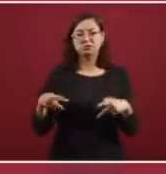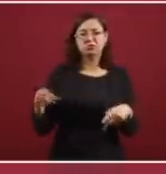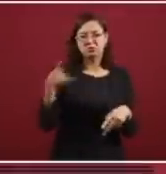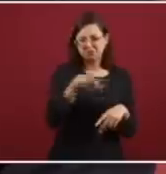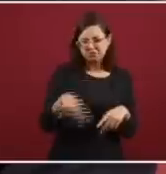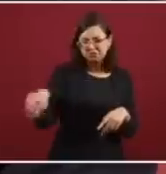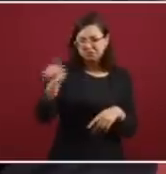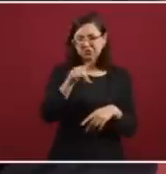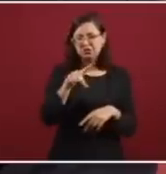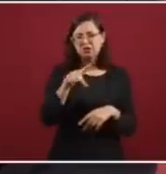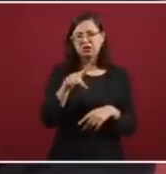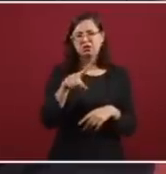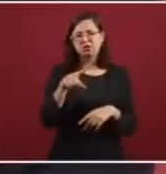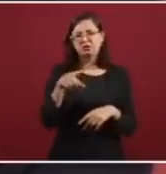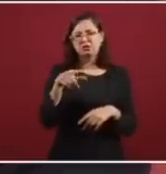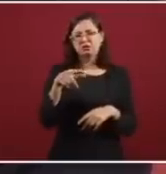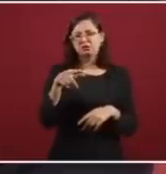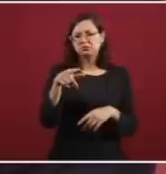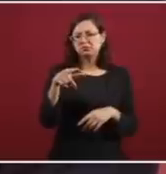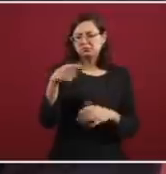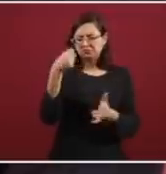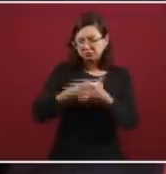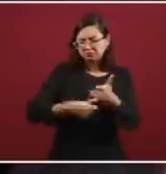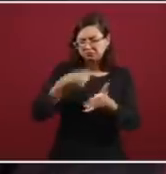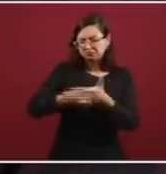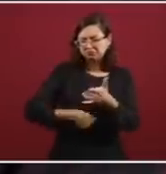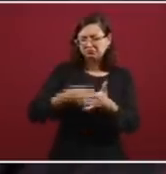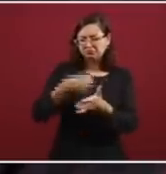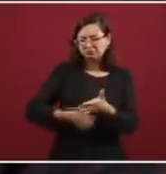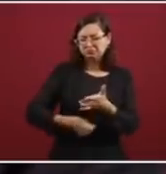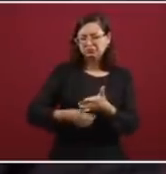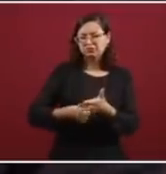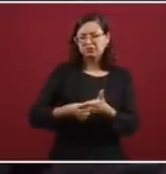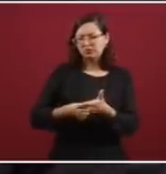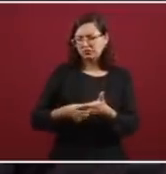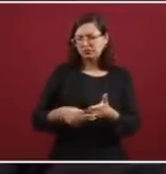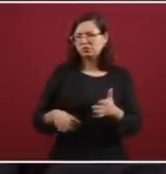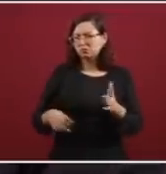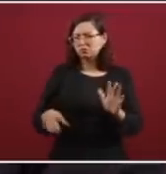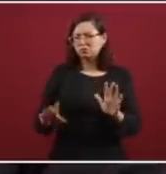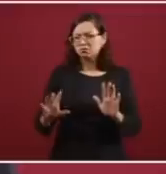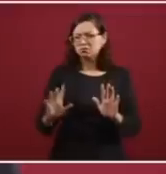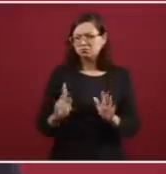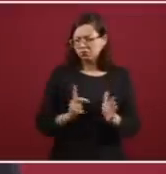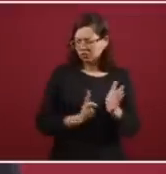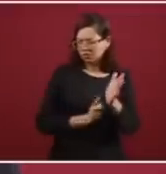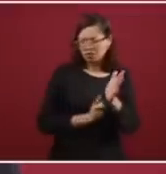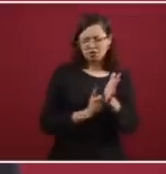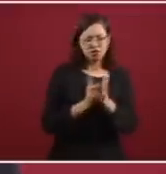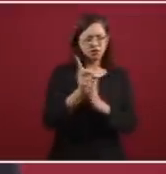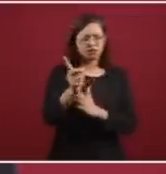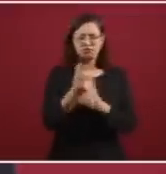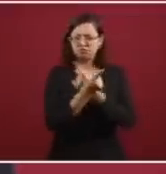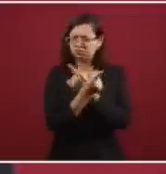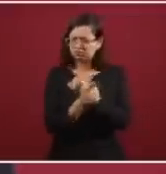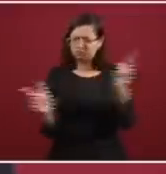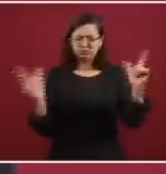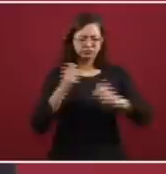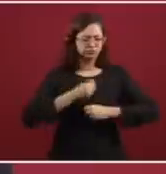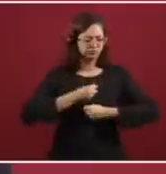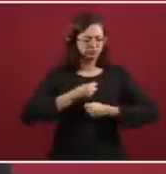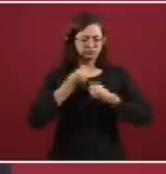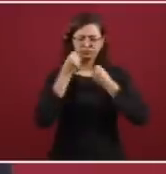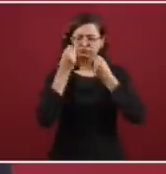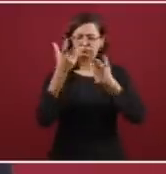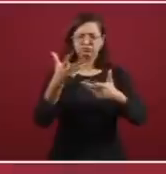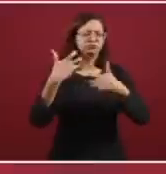demandan al gobierno tienen el derecho de expresarse, de